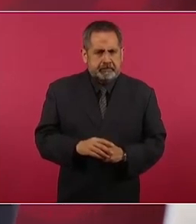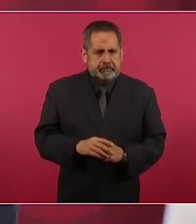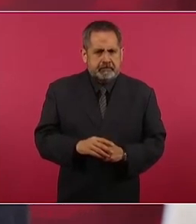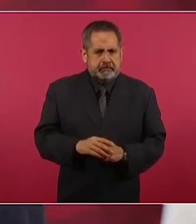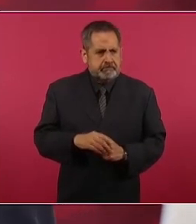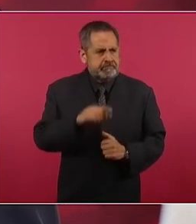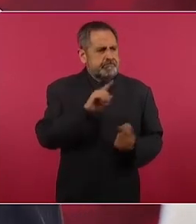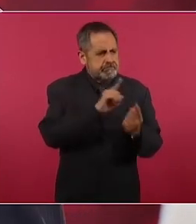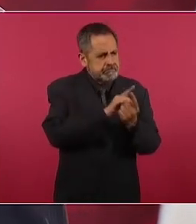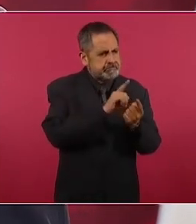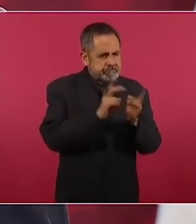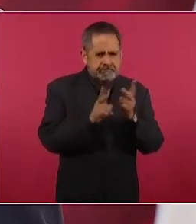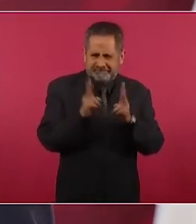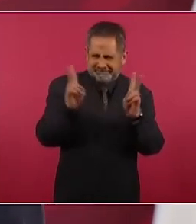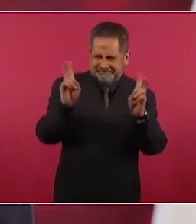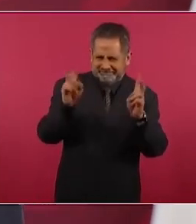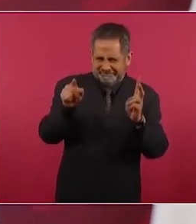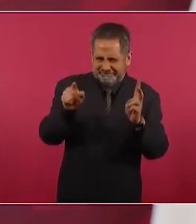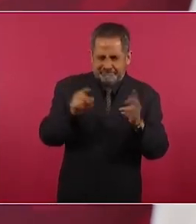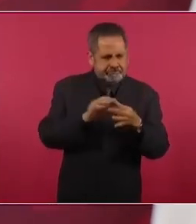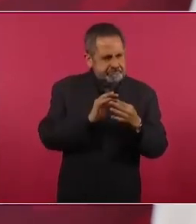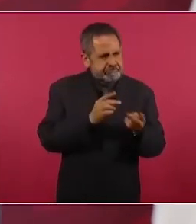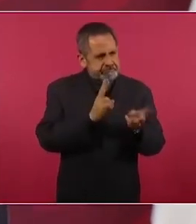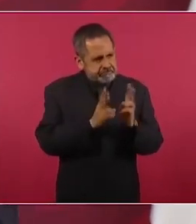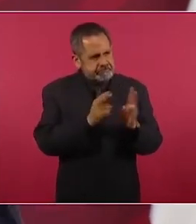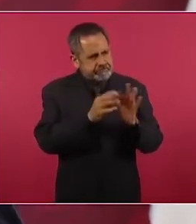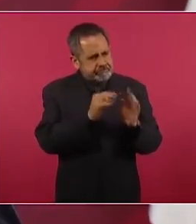varios de estos asuntos se